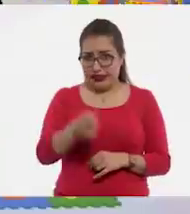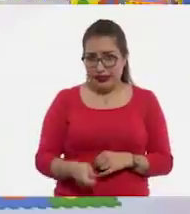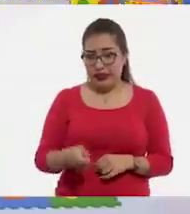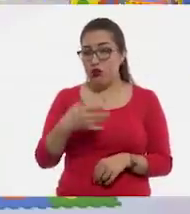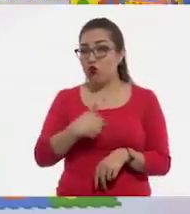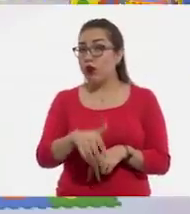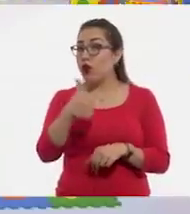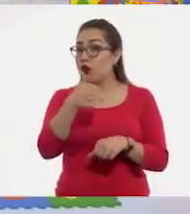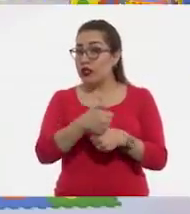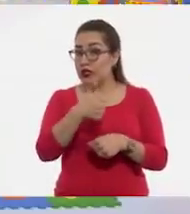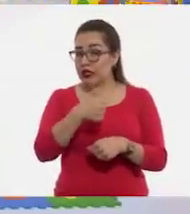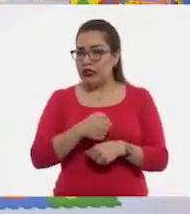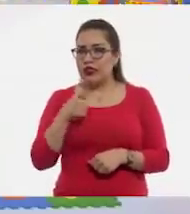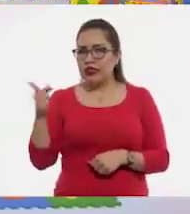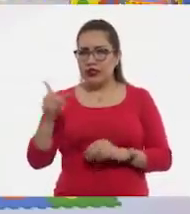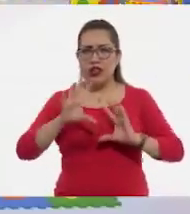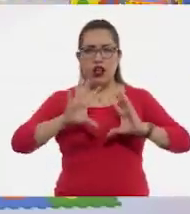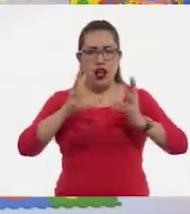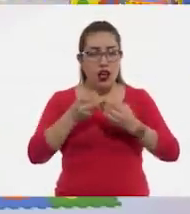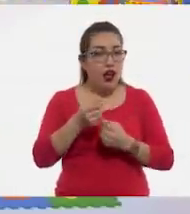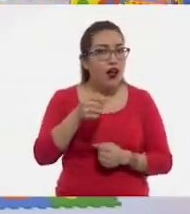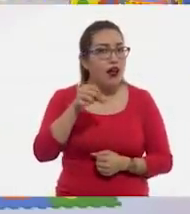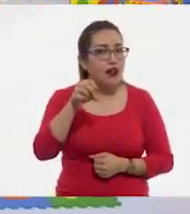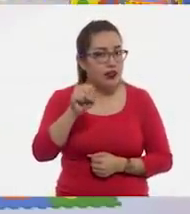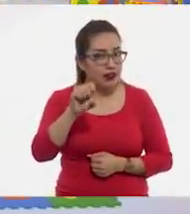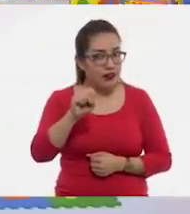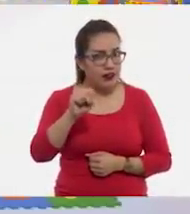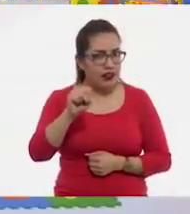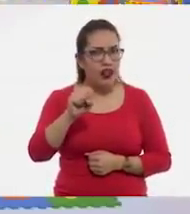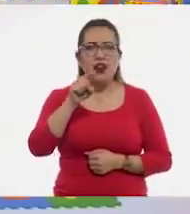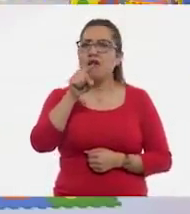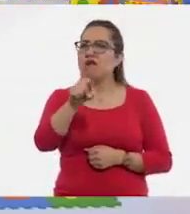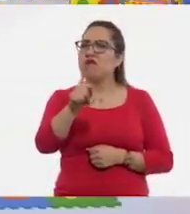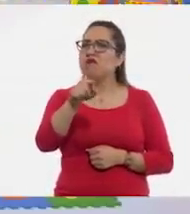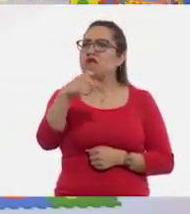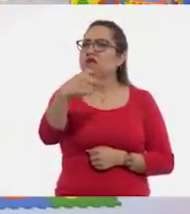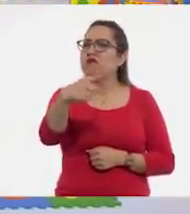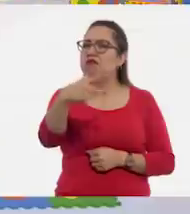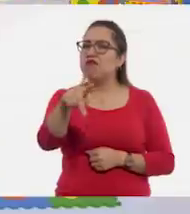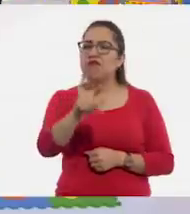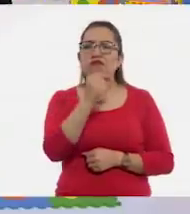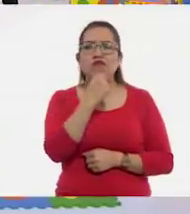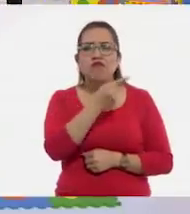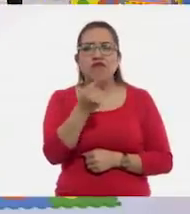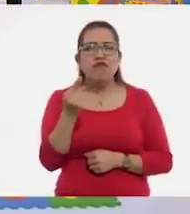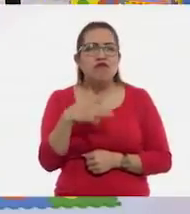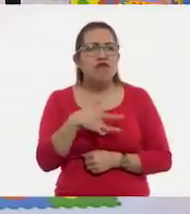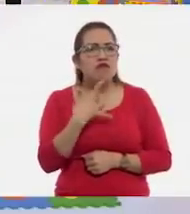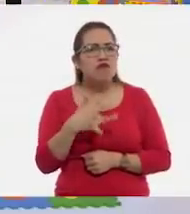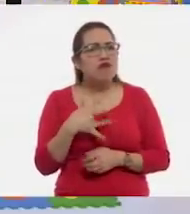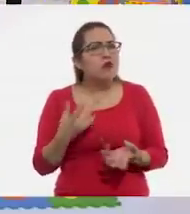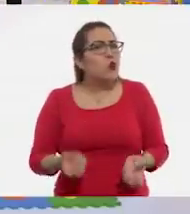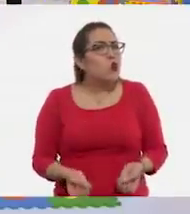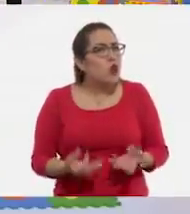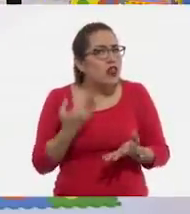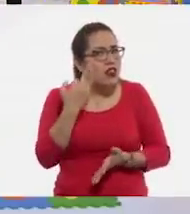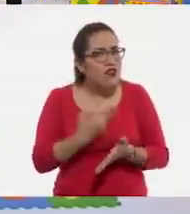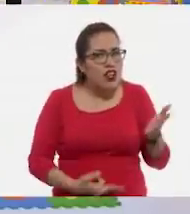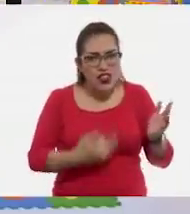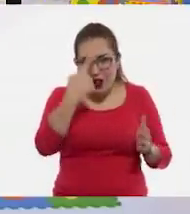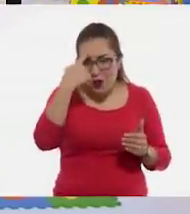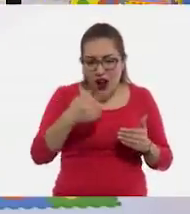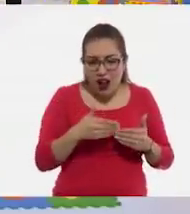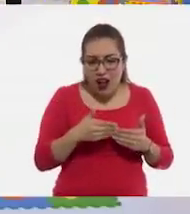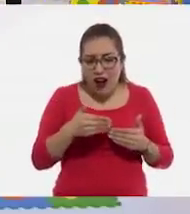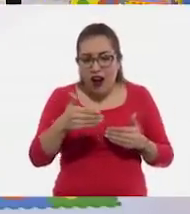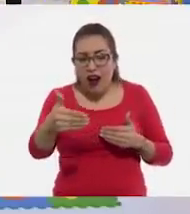bien. Aquí llevaríamos 60. ¿Me pasó otra? ¿Cuántas en casa, niñas y niños, faltan para que lleguemos a 100?